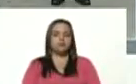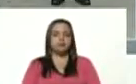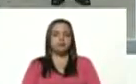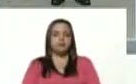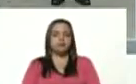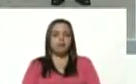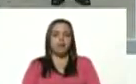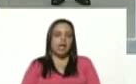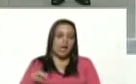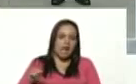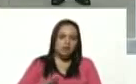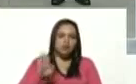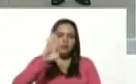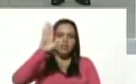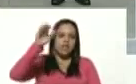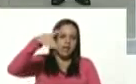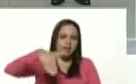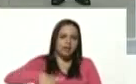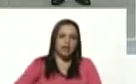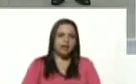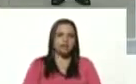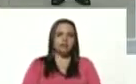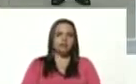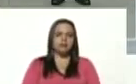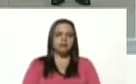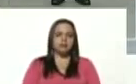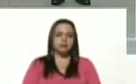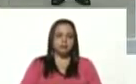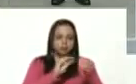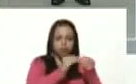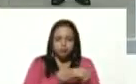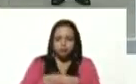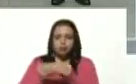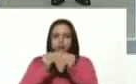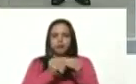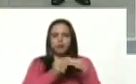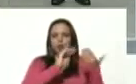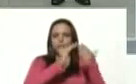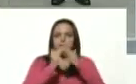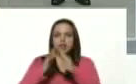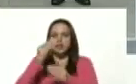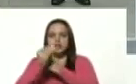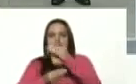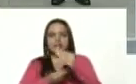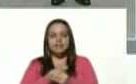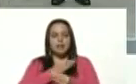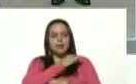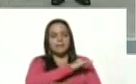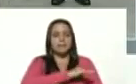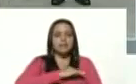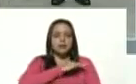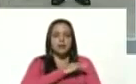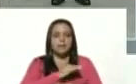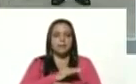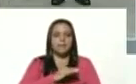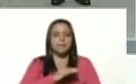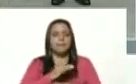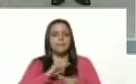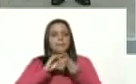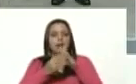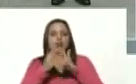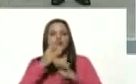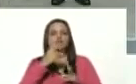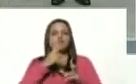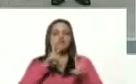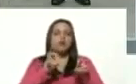las subidas, en las bajadas, a arreglar la comunidad, a poner la gran misión Barrio Nuevo, Barrio Tricolor, en la